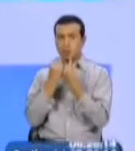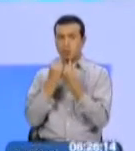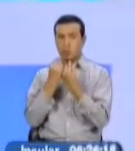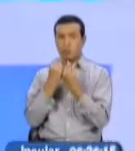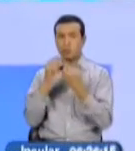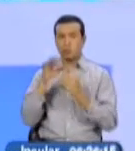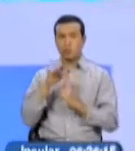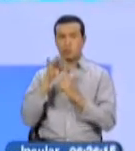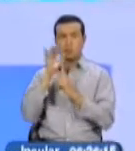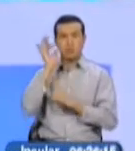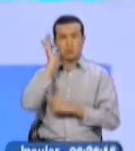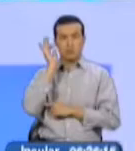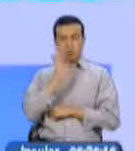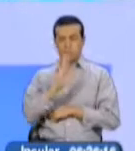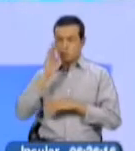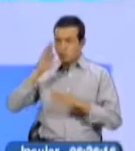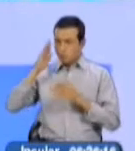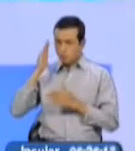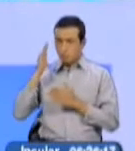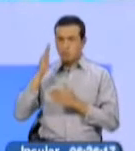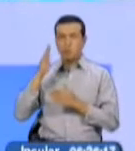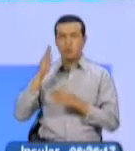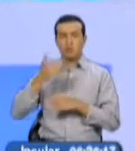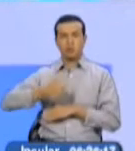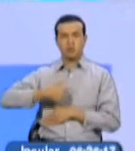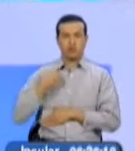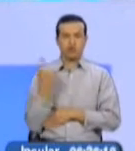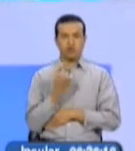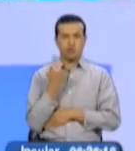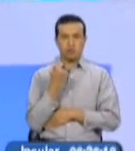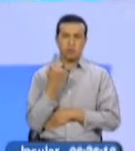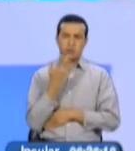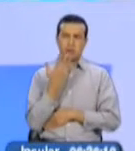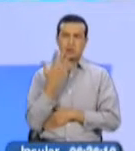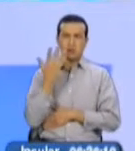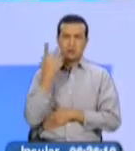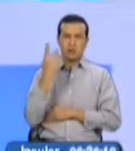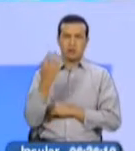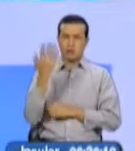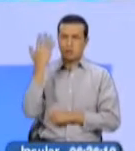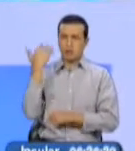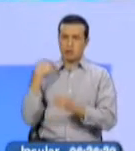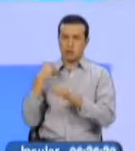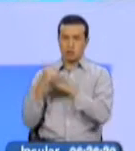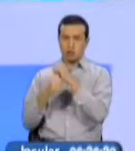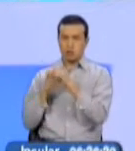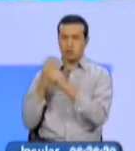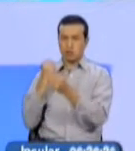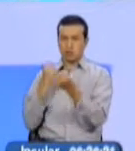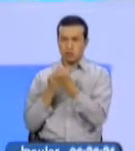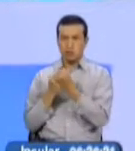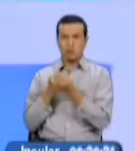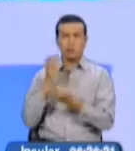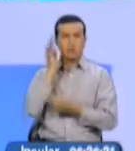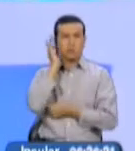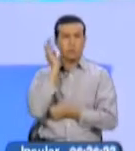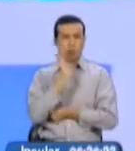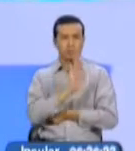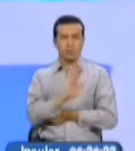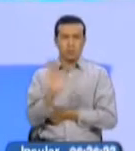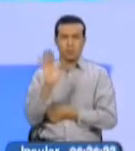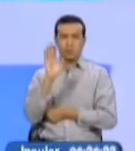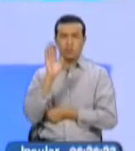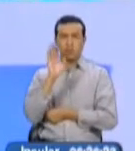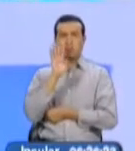que son las mujeres justamente jefes de hogar hace algunos años apoyamos a las mujeres se